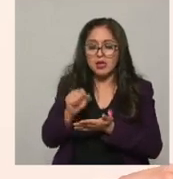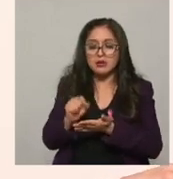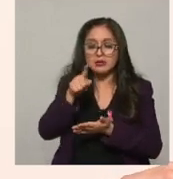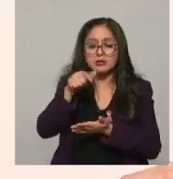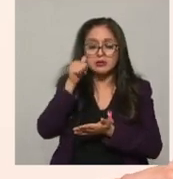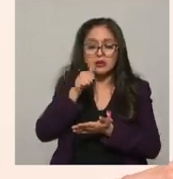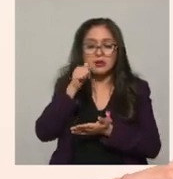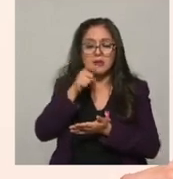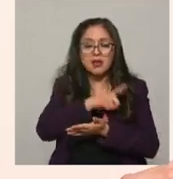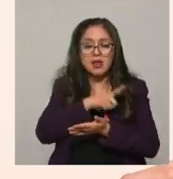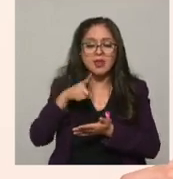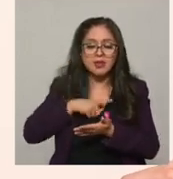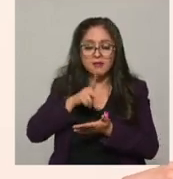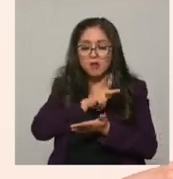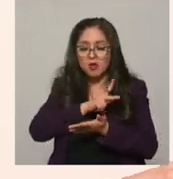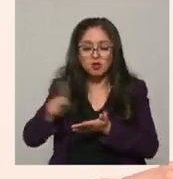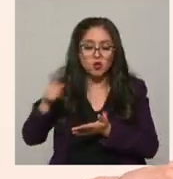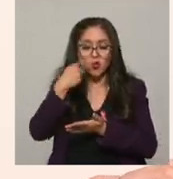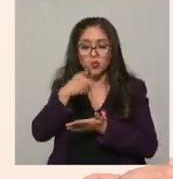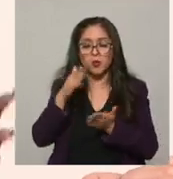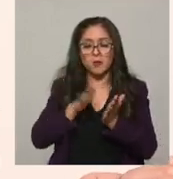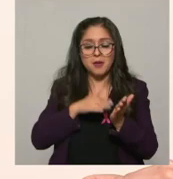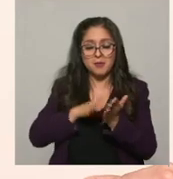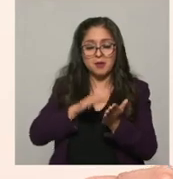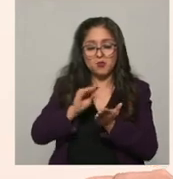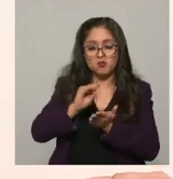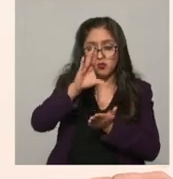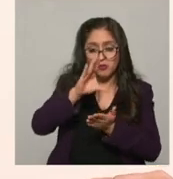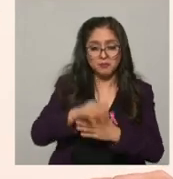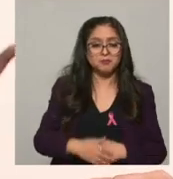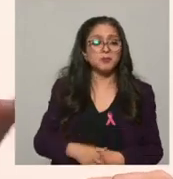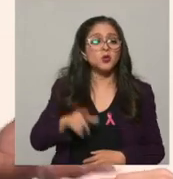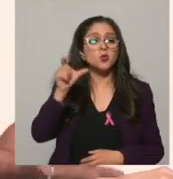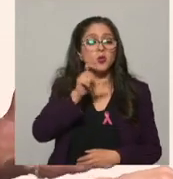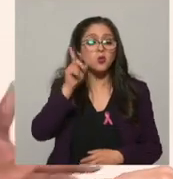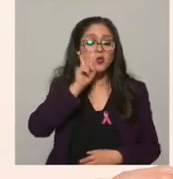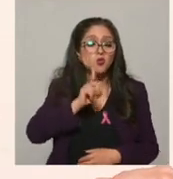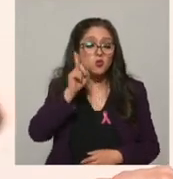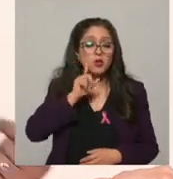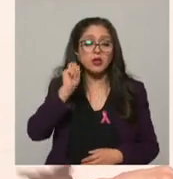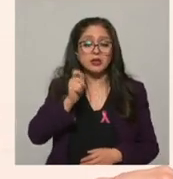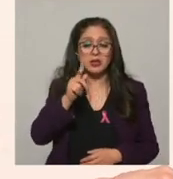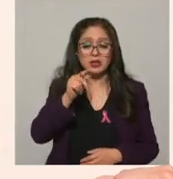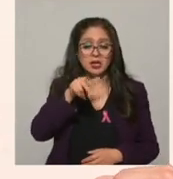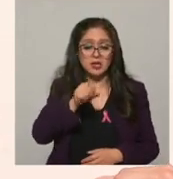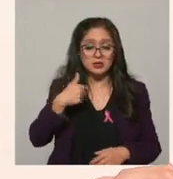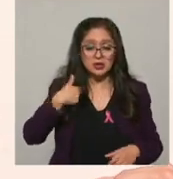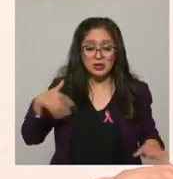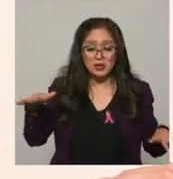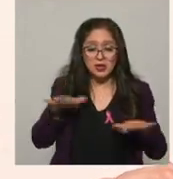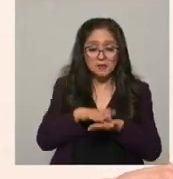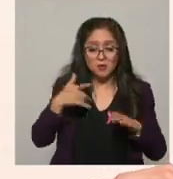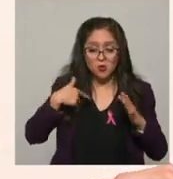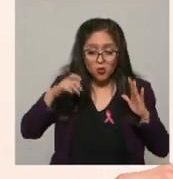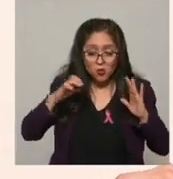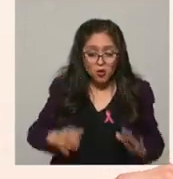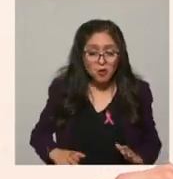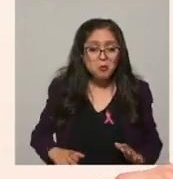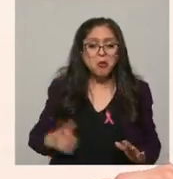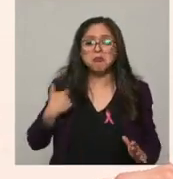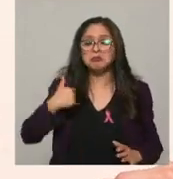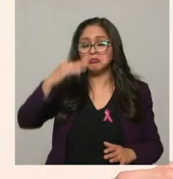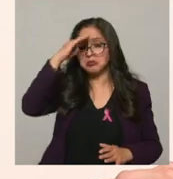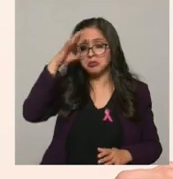toda tu documentación, que es otro tema. Las mujeres trans cuando huimos para hacer una transición no pensamos en llevarnos documentos.